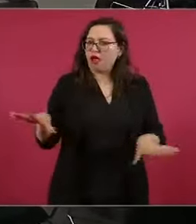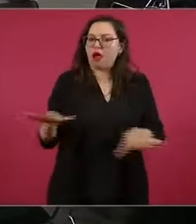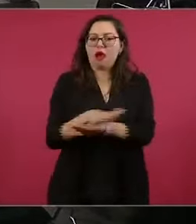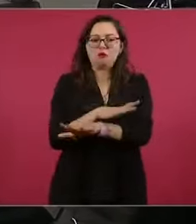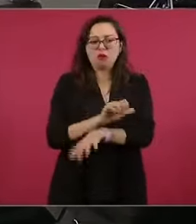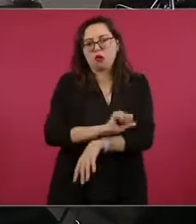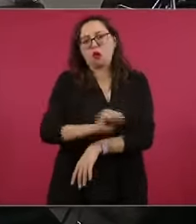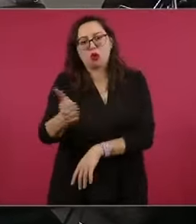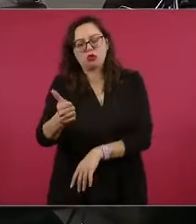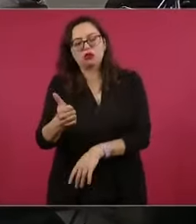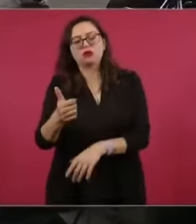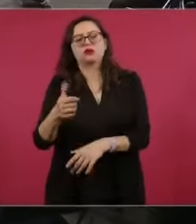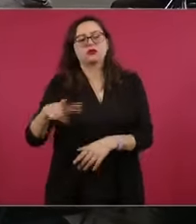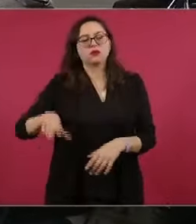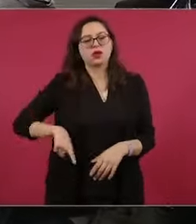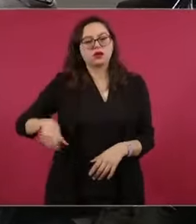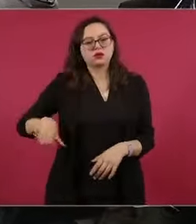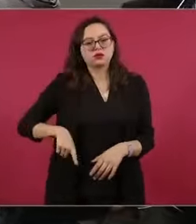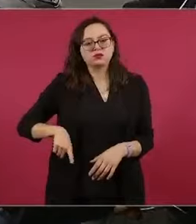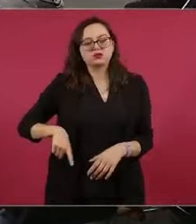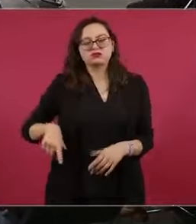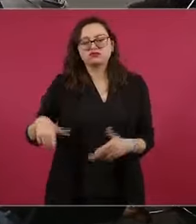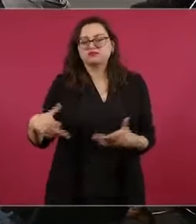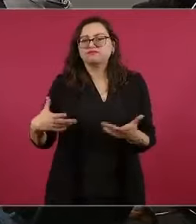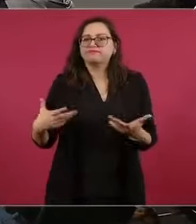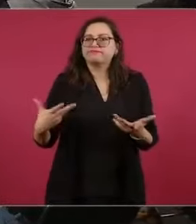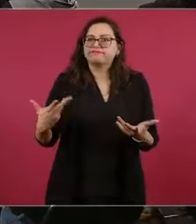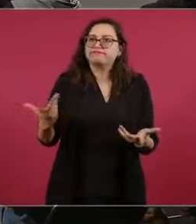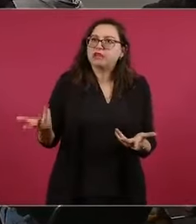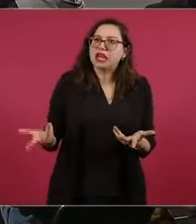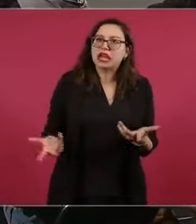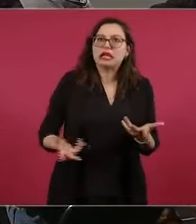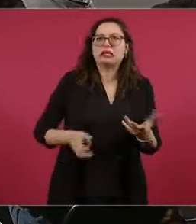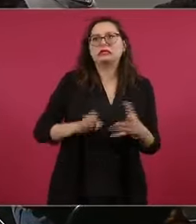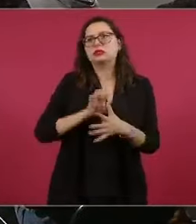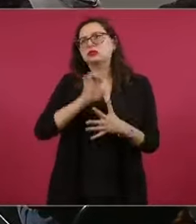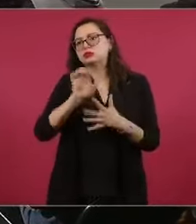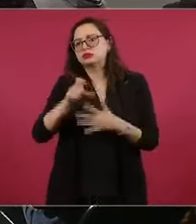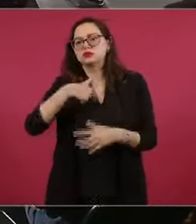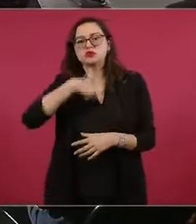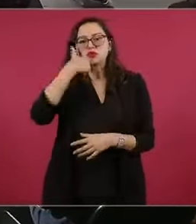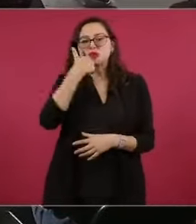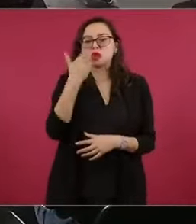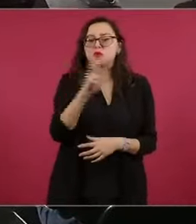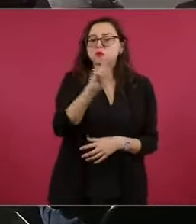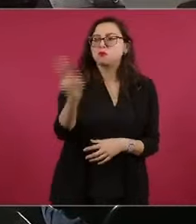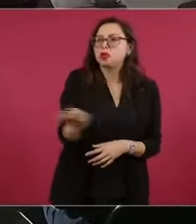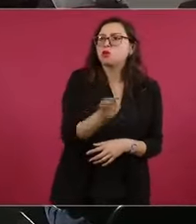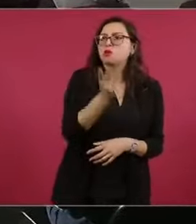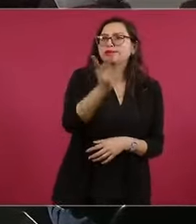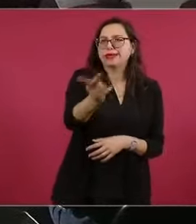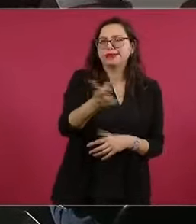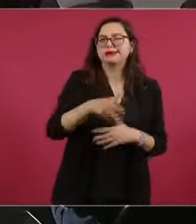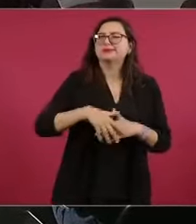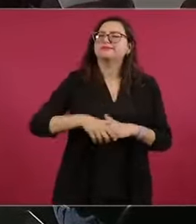del gobierno federal. La pregunta aquí la haría de esta manera.